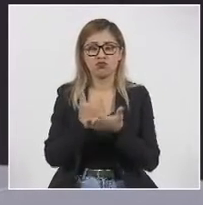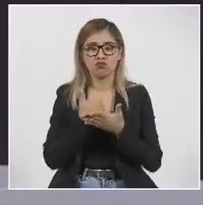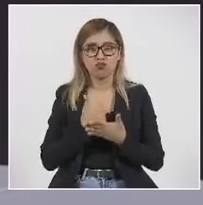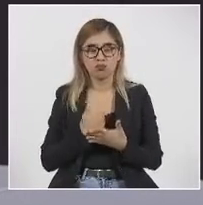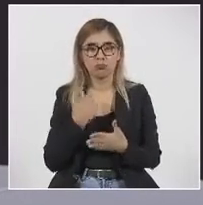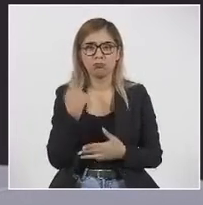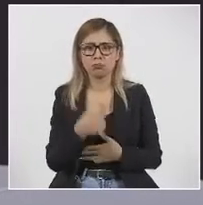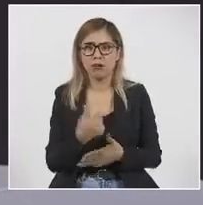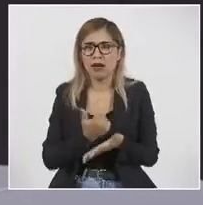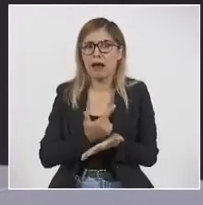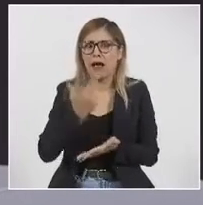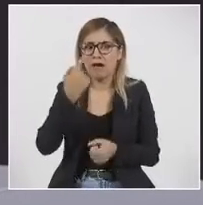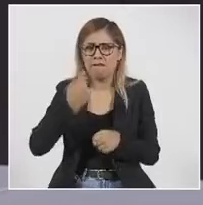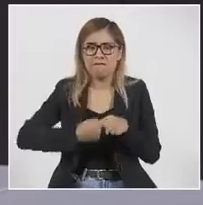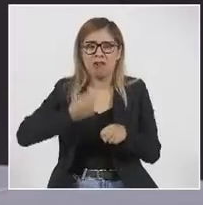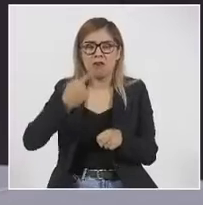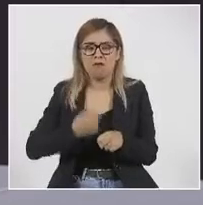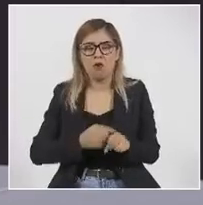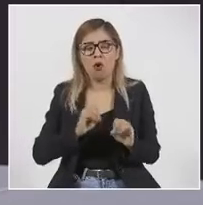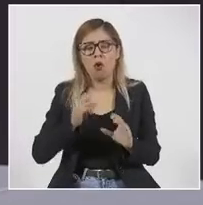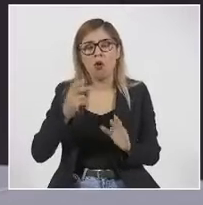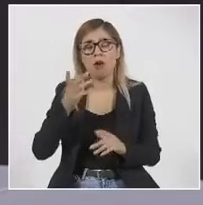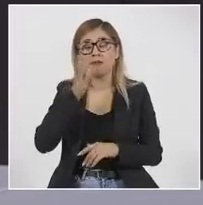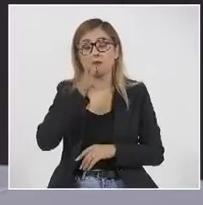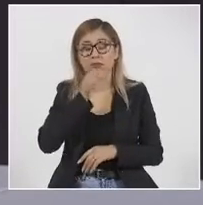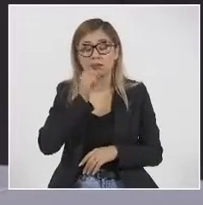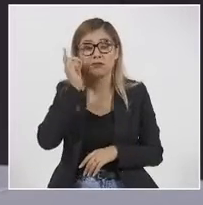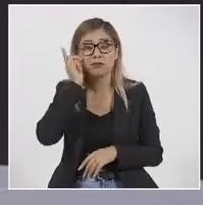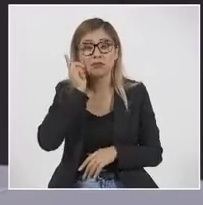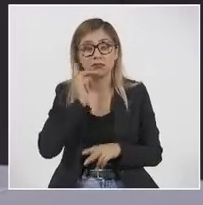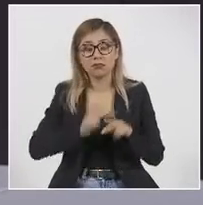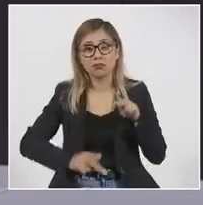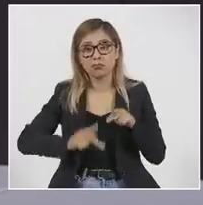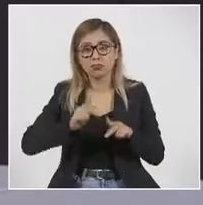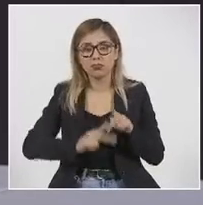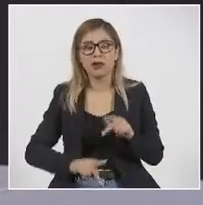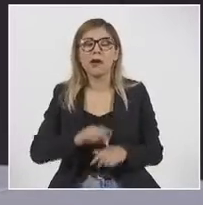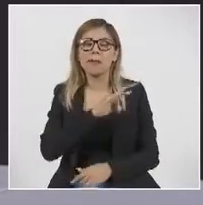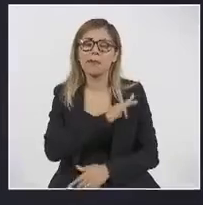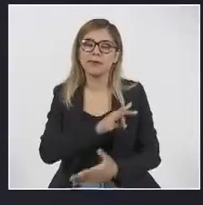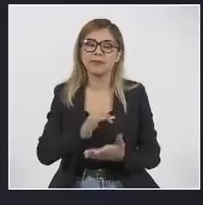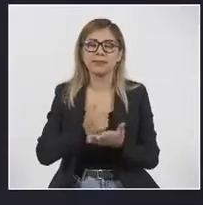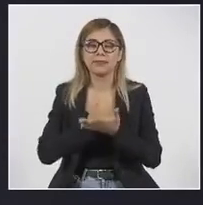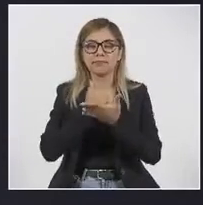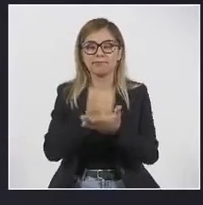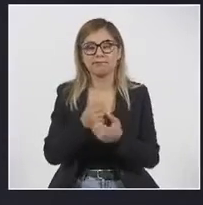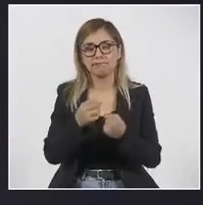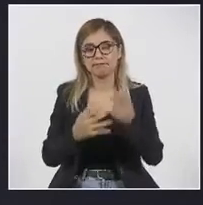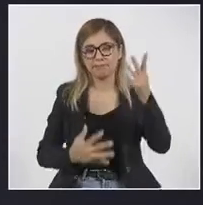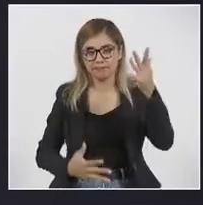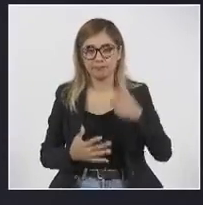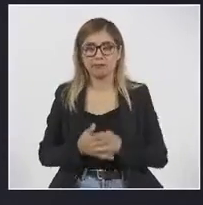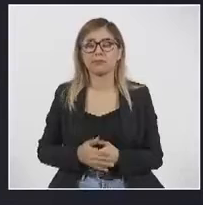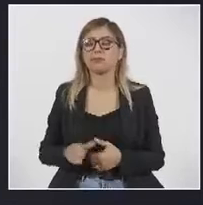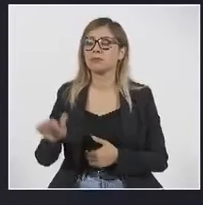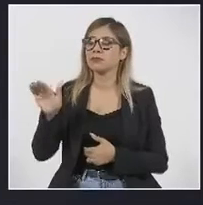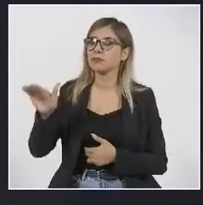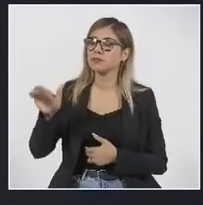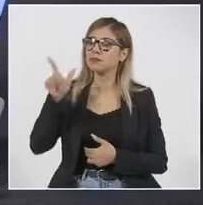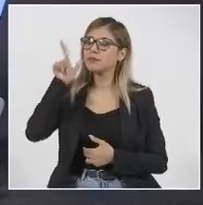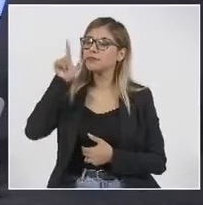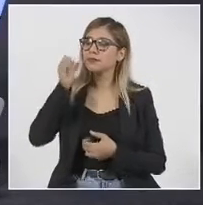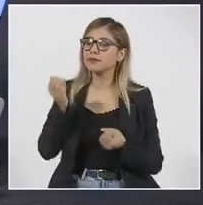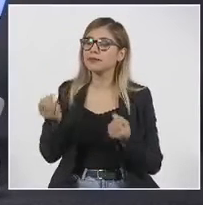para tratar cuestiones de insomnio, etcétera. ¿Cuántos espacios se podrán ocupar el día de